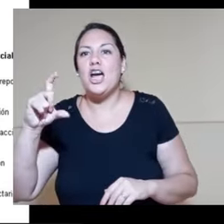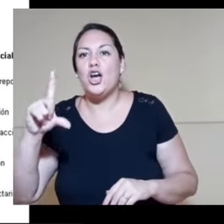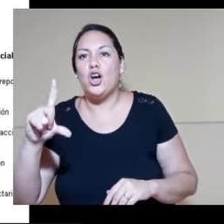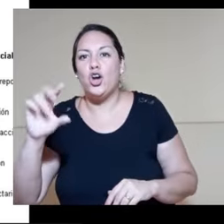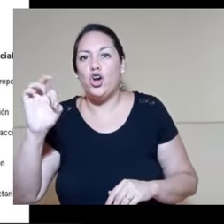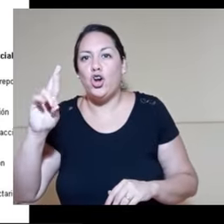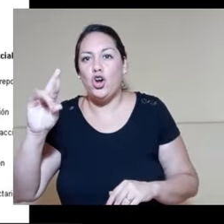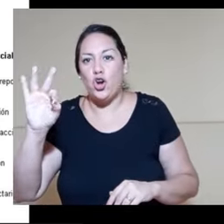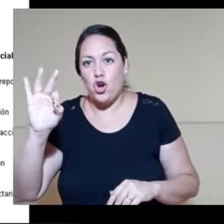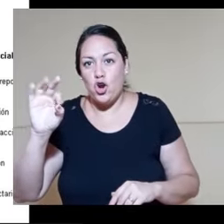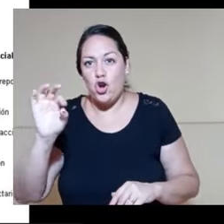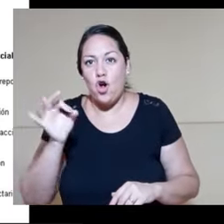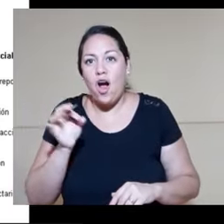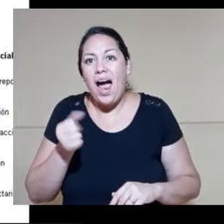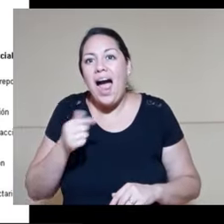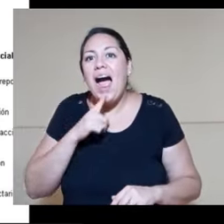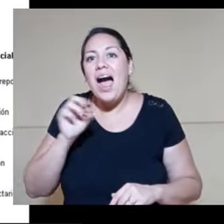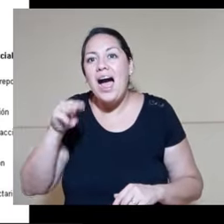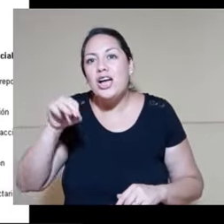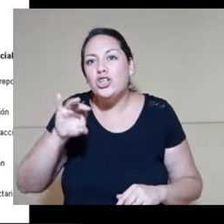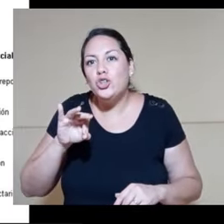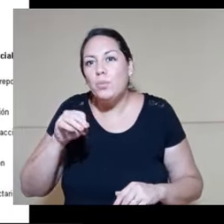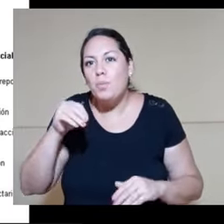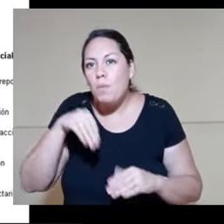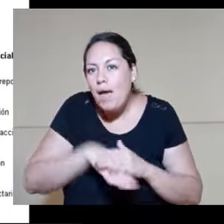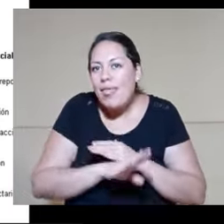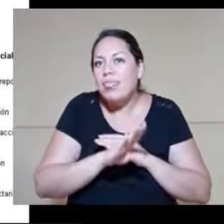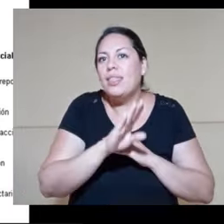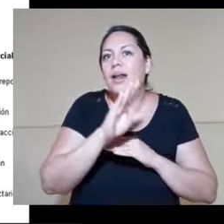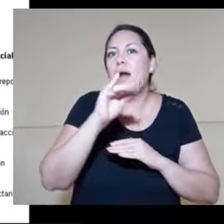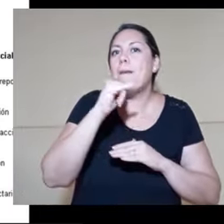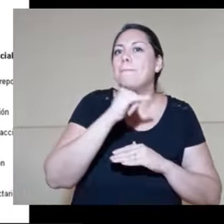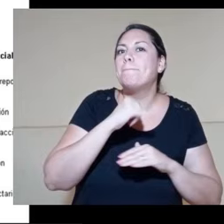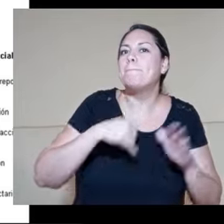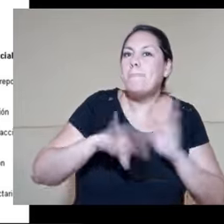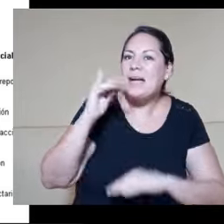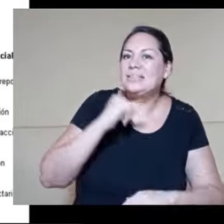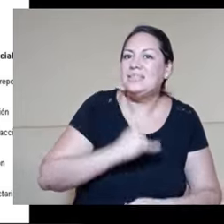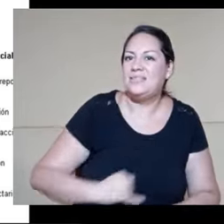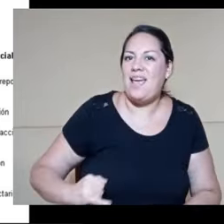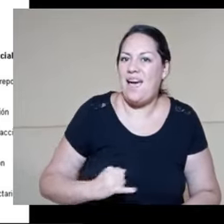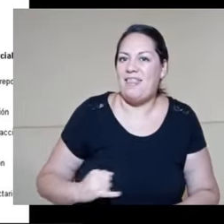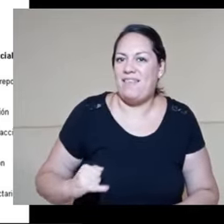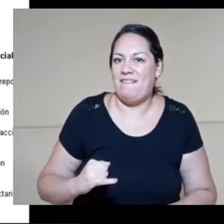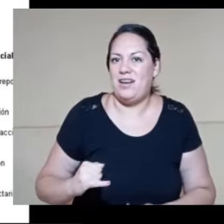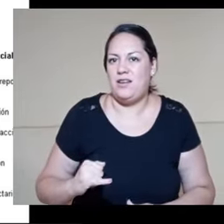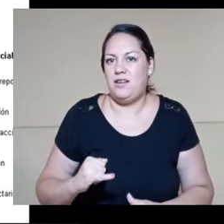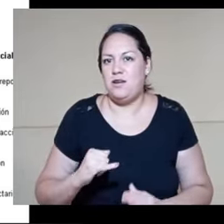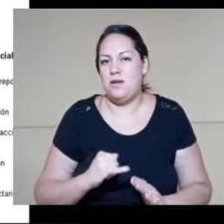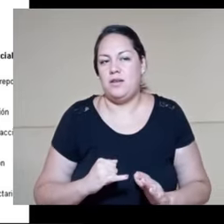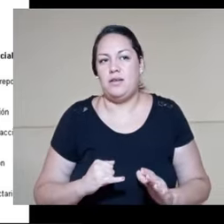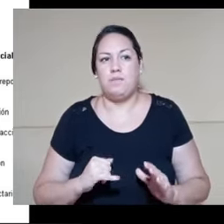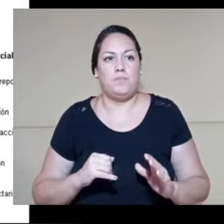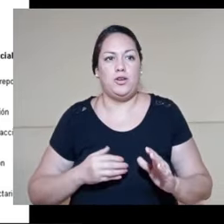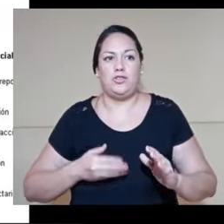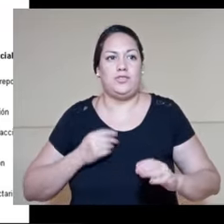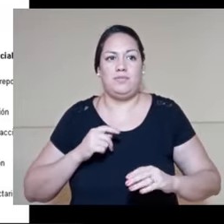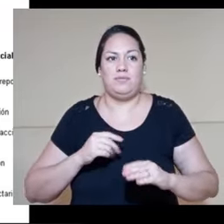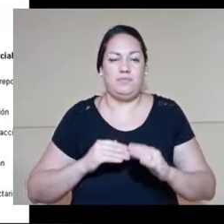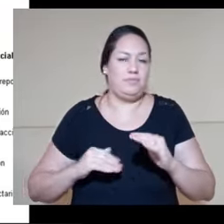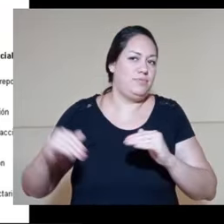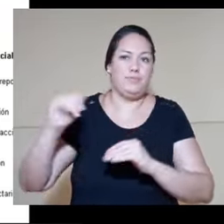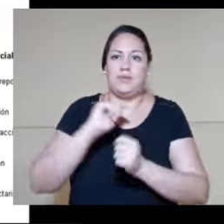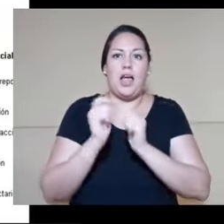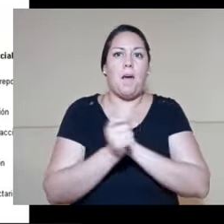entran los átomos de cloro, que son negativos, y hacen la célula un poco más negativa adentro. Pero ahí nomás esa hiperpolarización